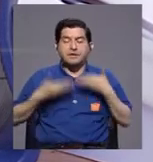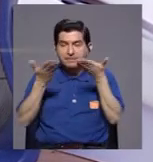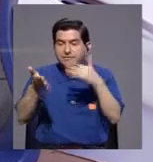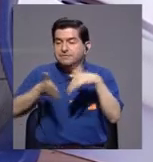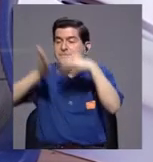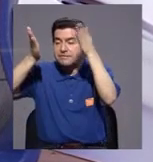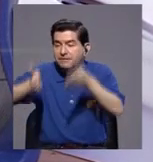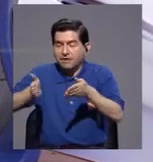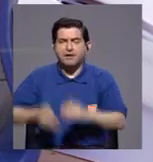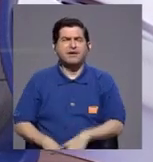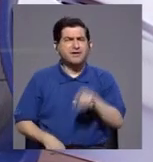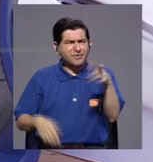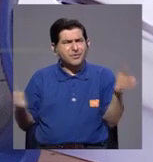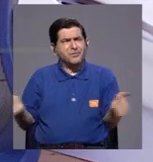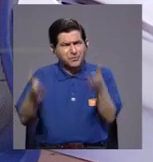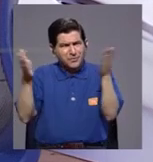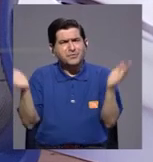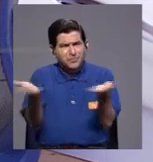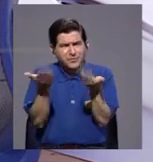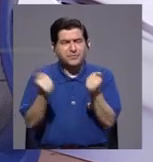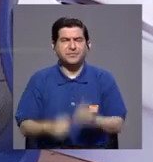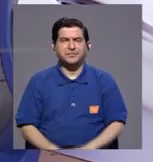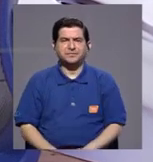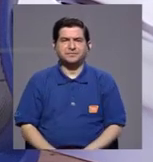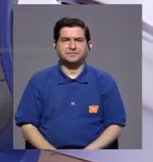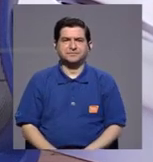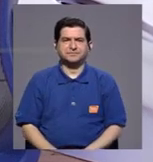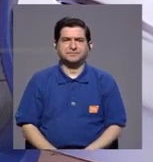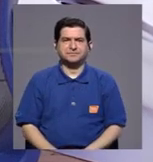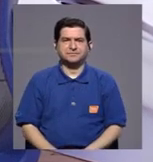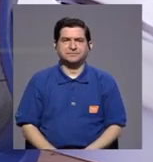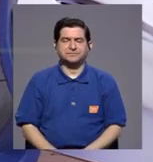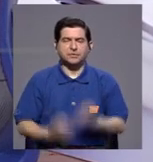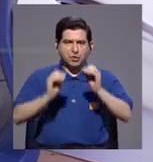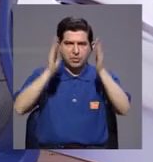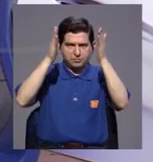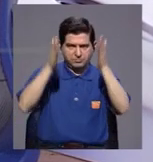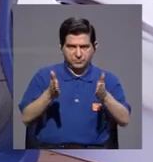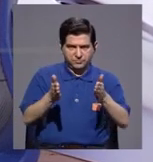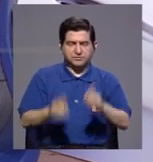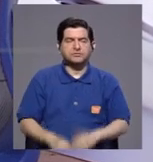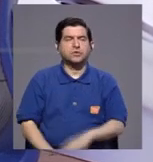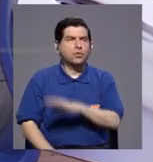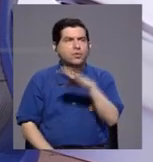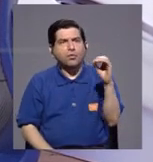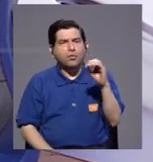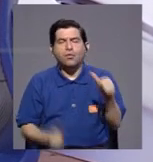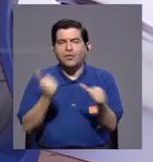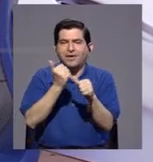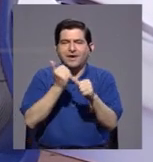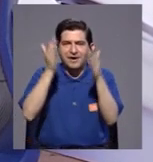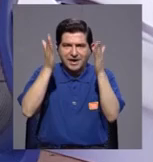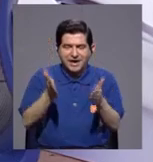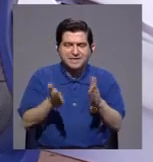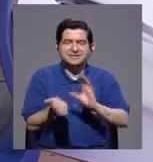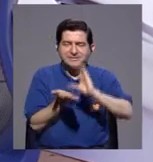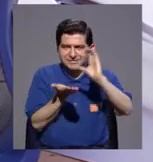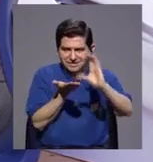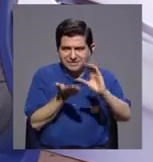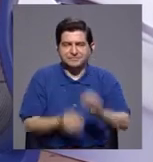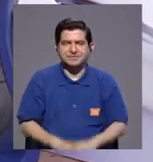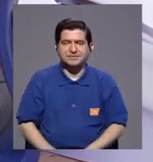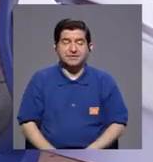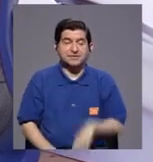y esto ha sido muy motivador los profesores perdón los asistentes a estos cursos que son